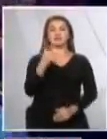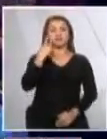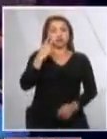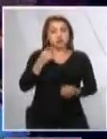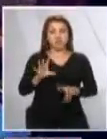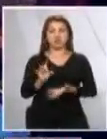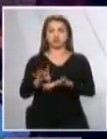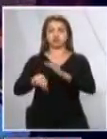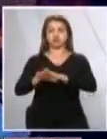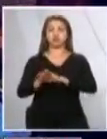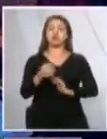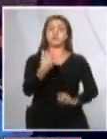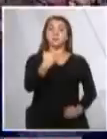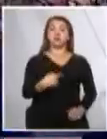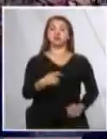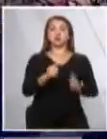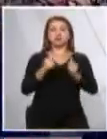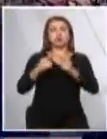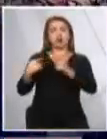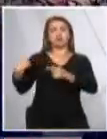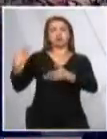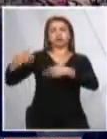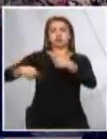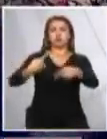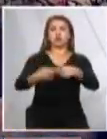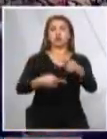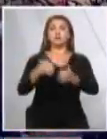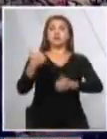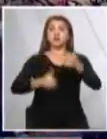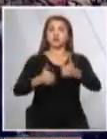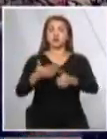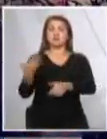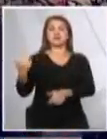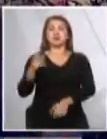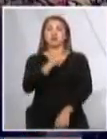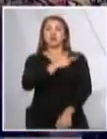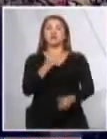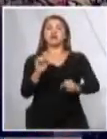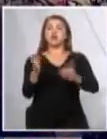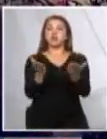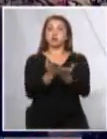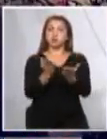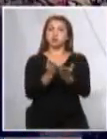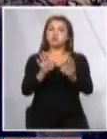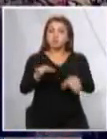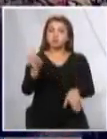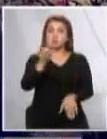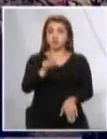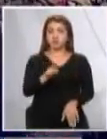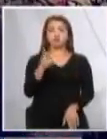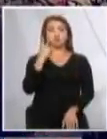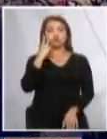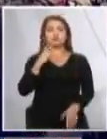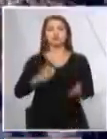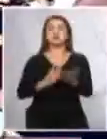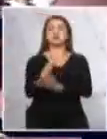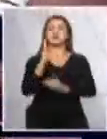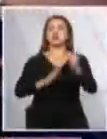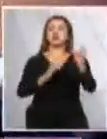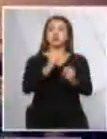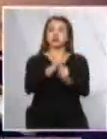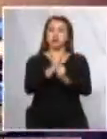ya. Una persona con una larga trayectoria profesional, fue en el pasado jefe de estudios del propio Servicio de Impuestos Internos y está desarrollando un trabajo